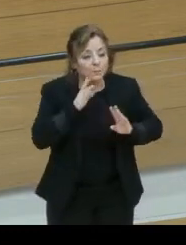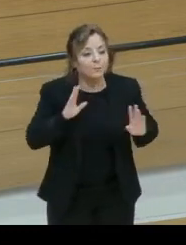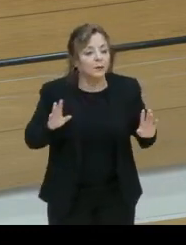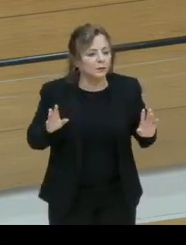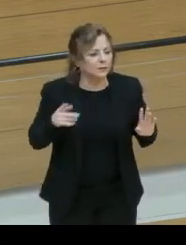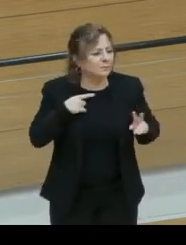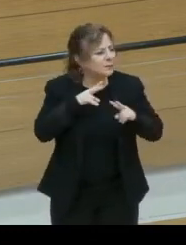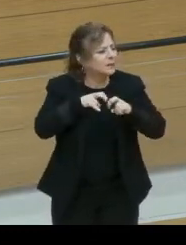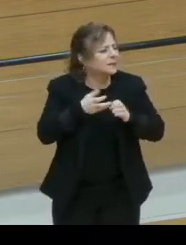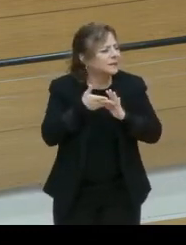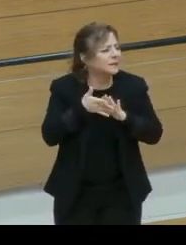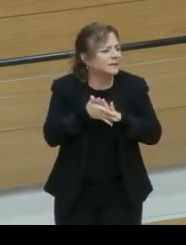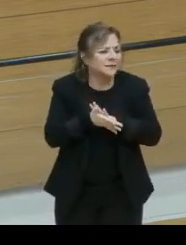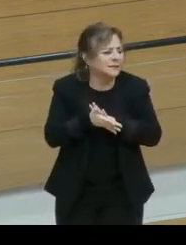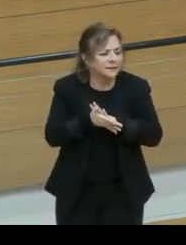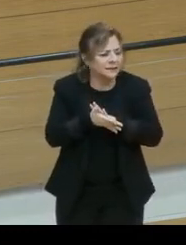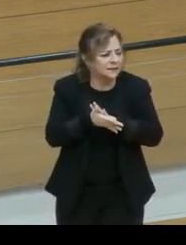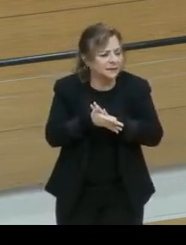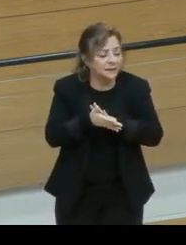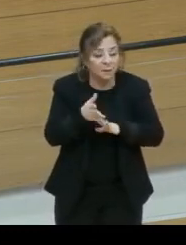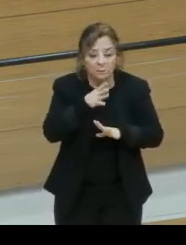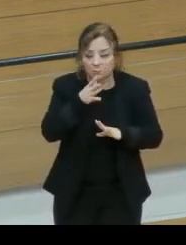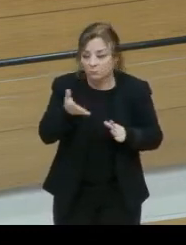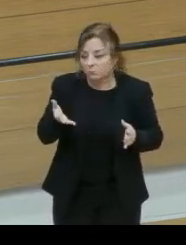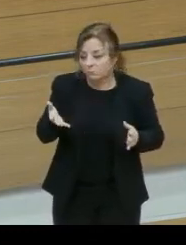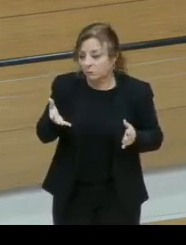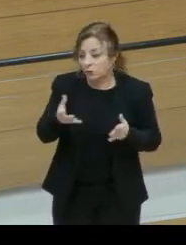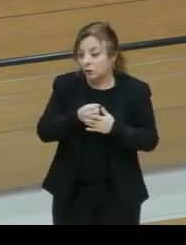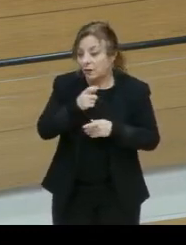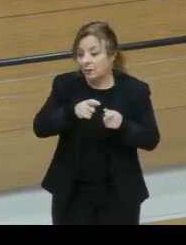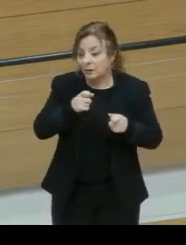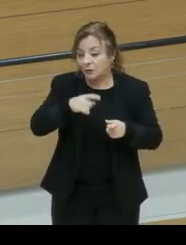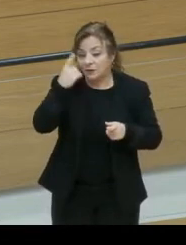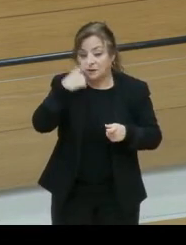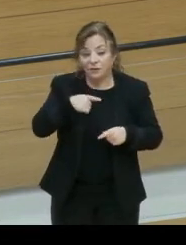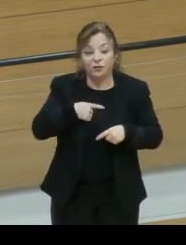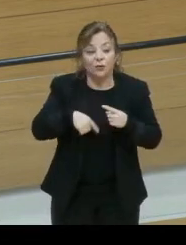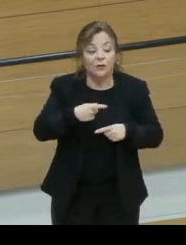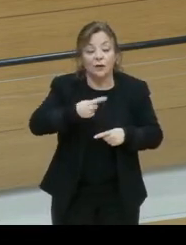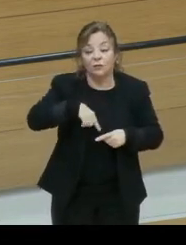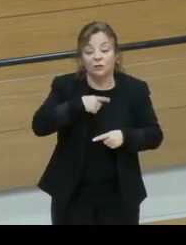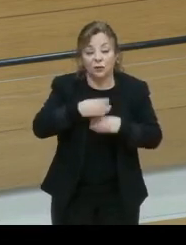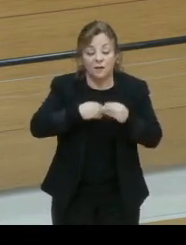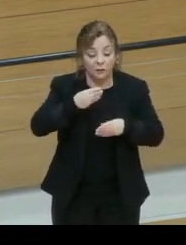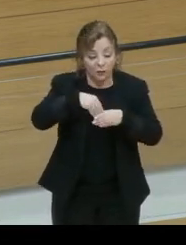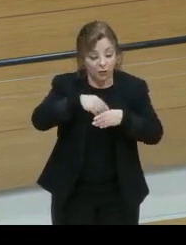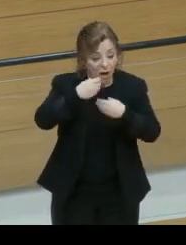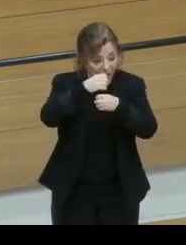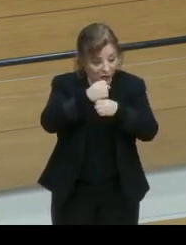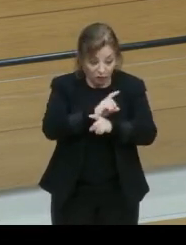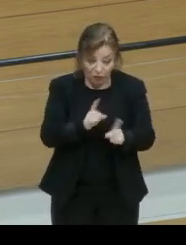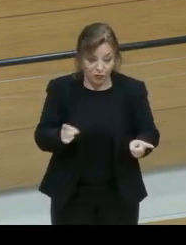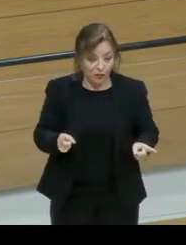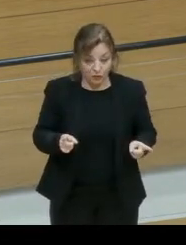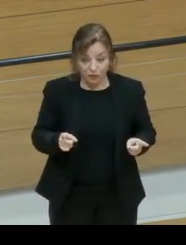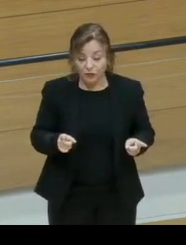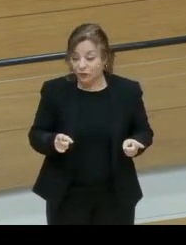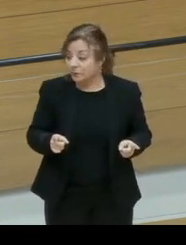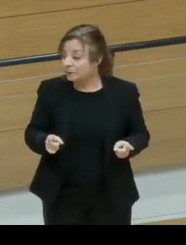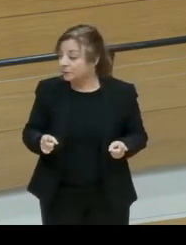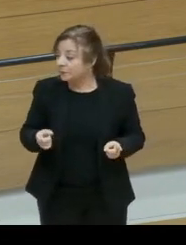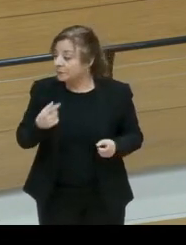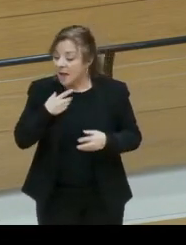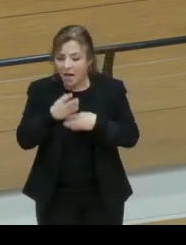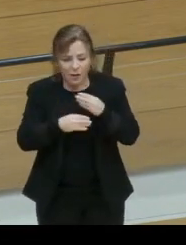es investigar? Porque no está al alcance de todos saber lo que cada día hacemos nosotros en un laboratorio. Pues